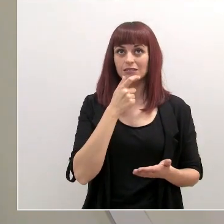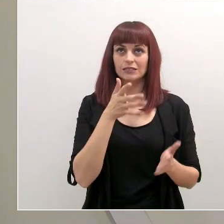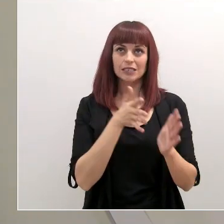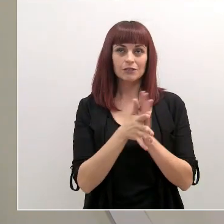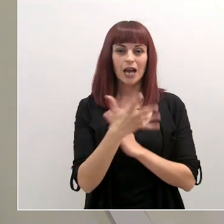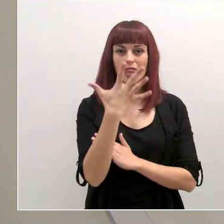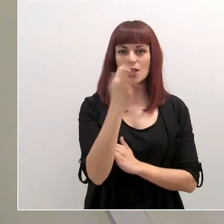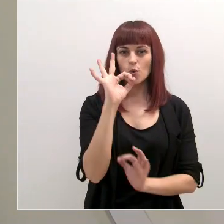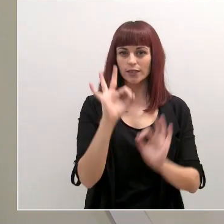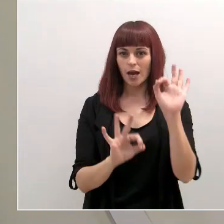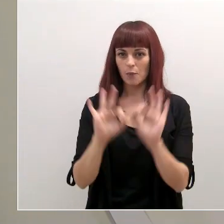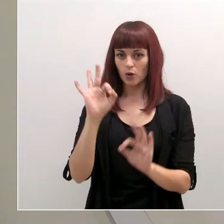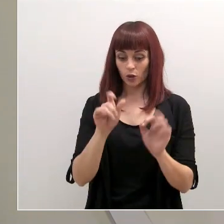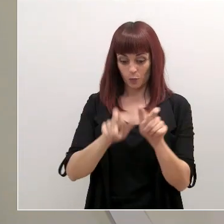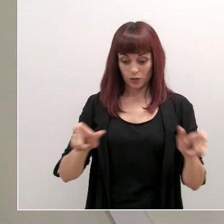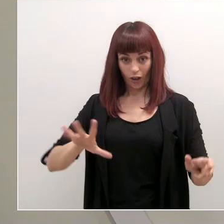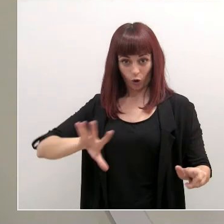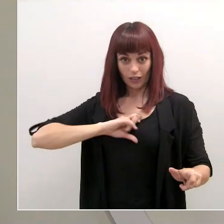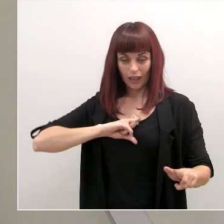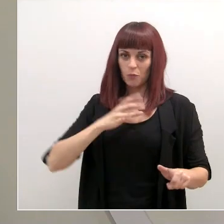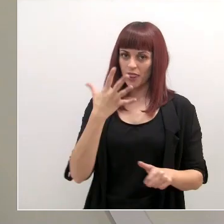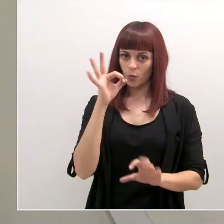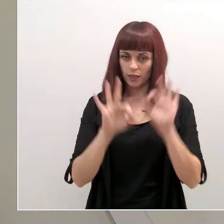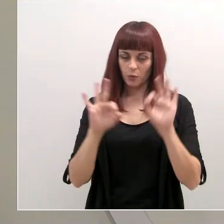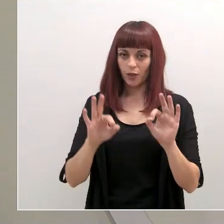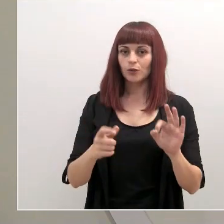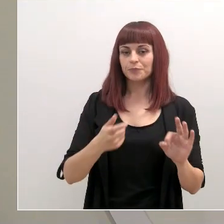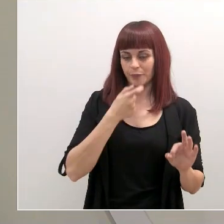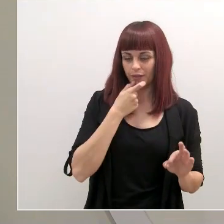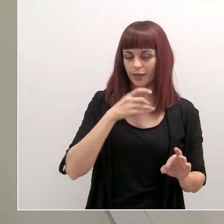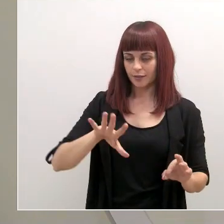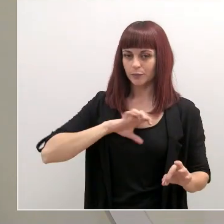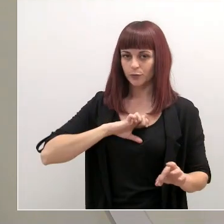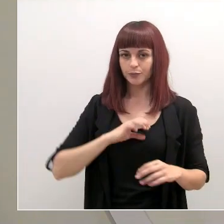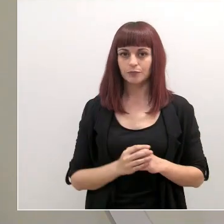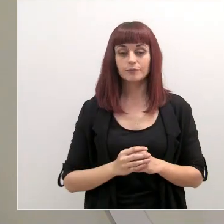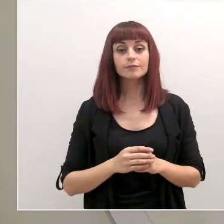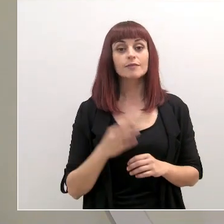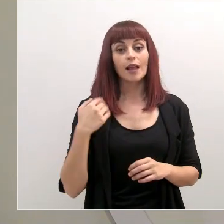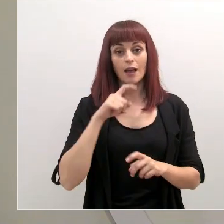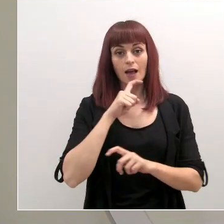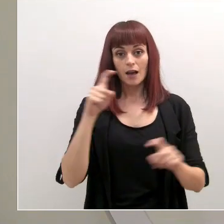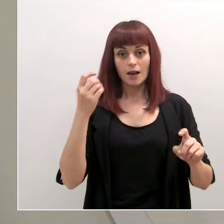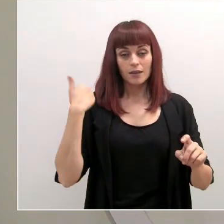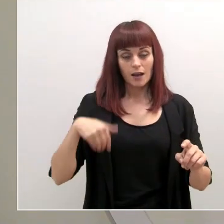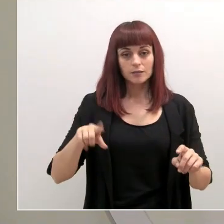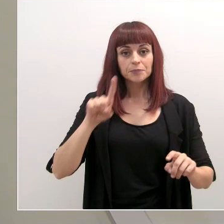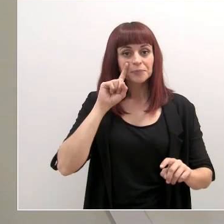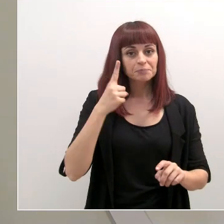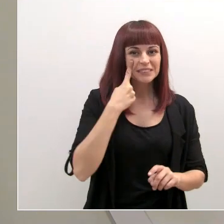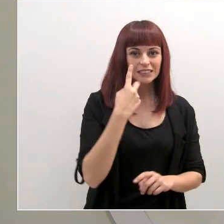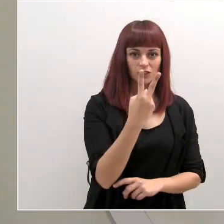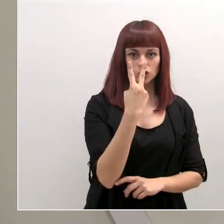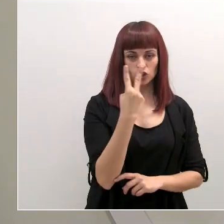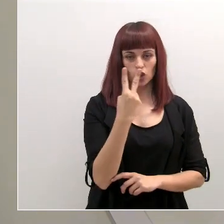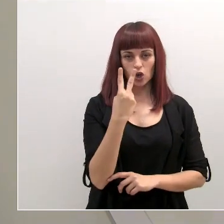un 50% de los contagios. Además, como ya les anunciamos, se detectaron 2 casos